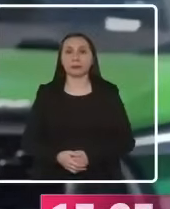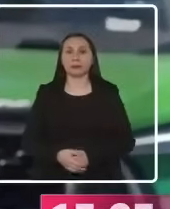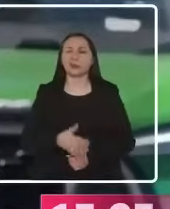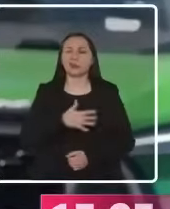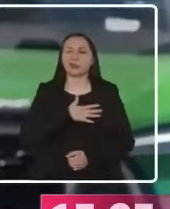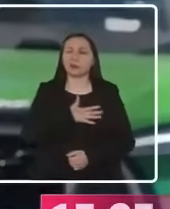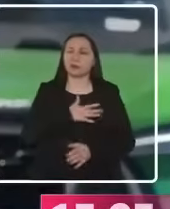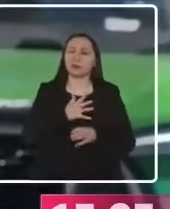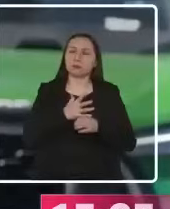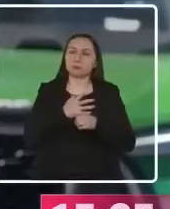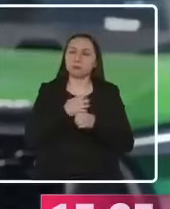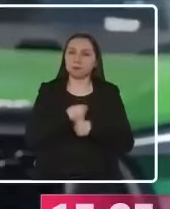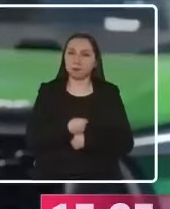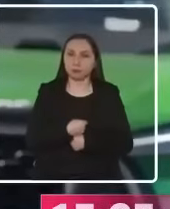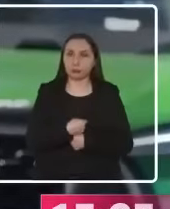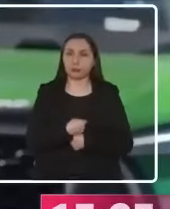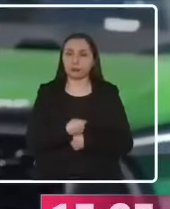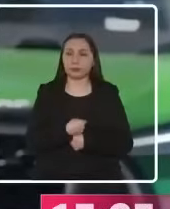conmocionado